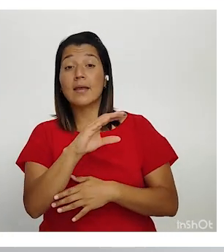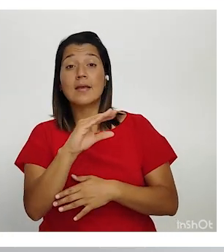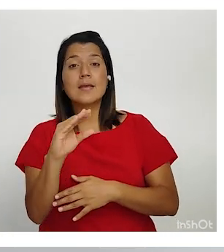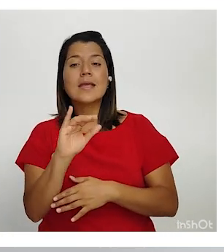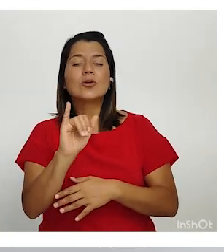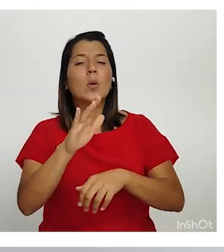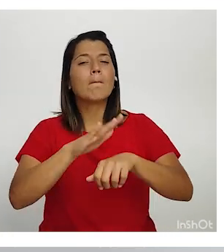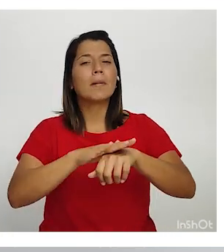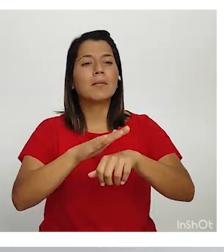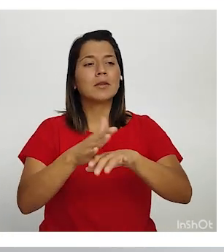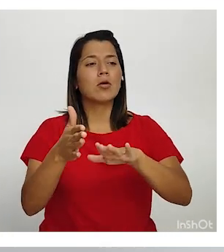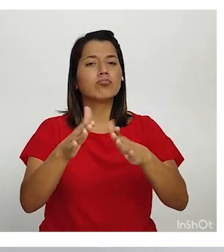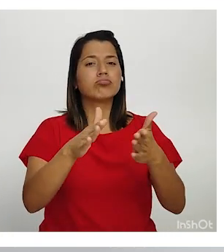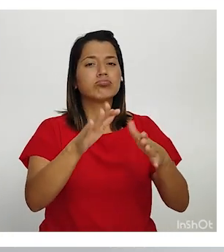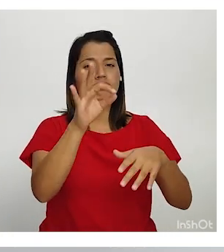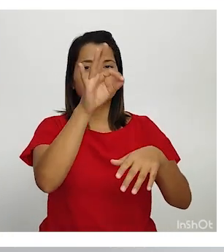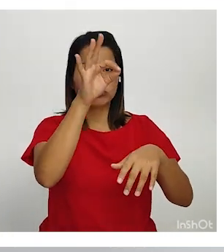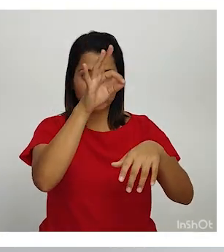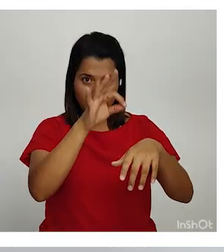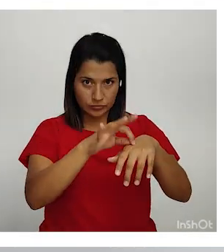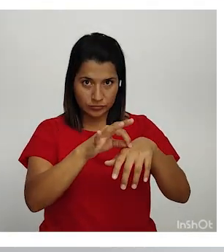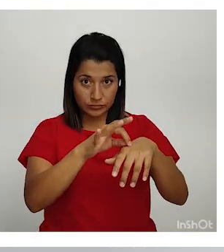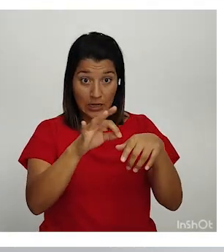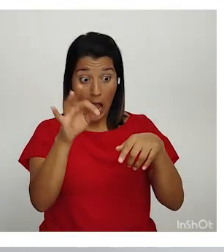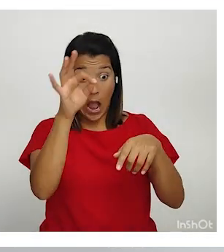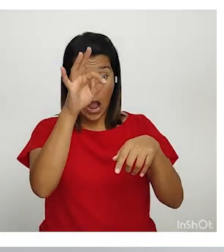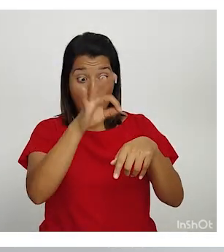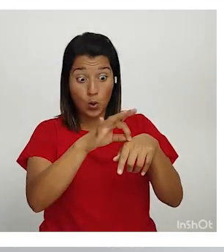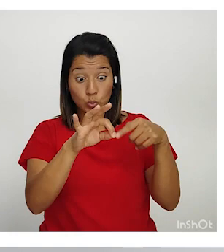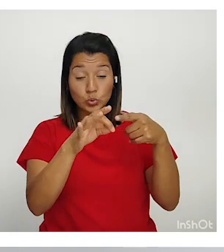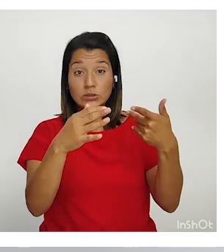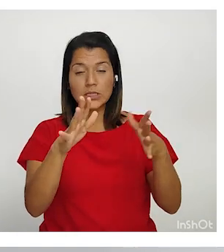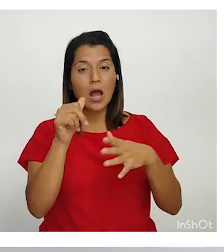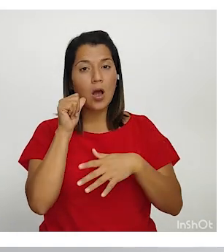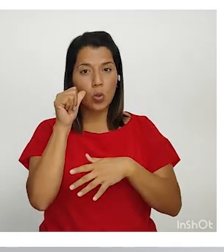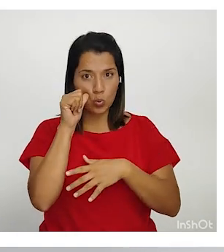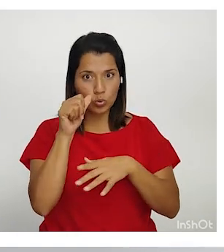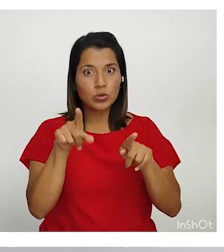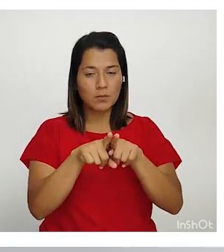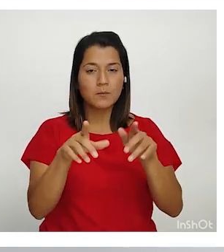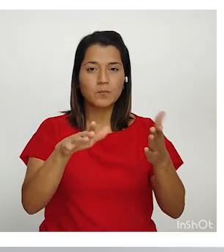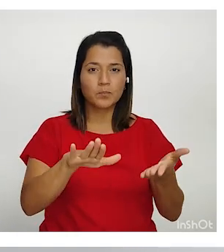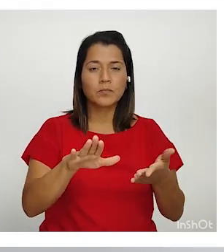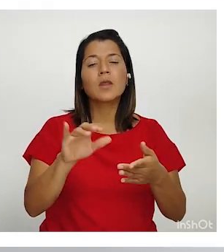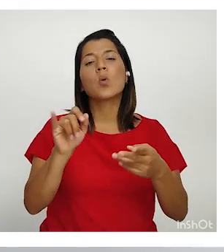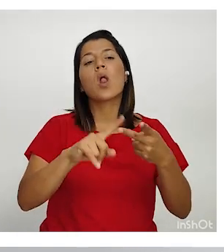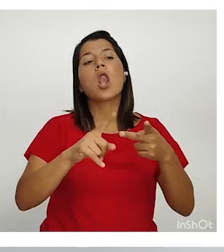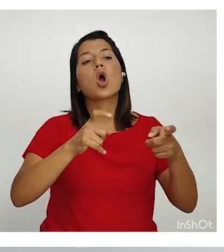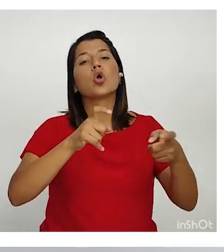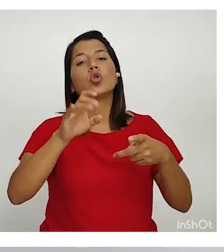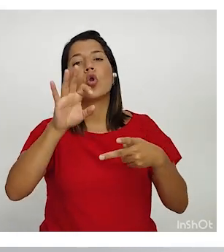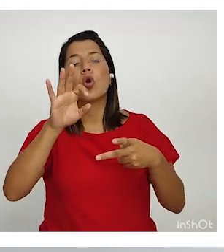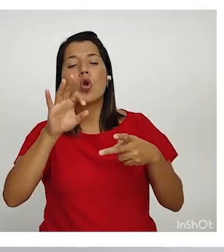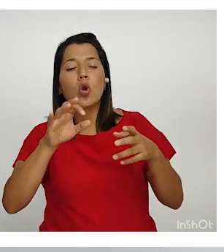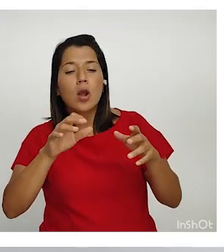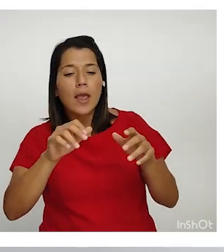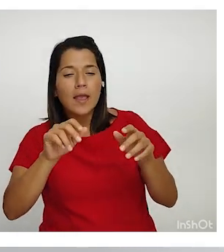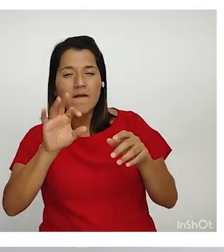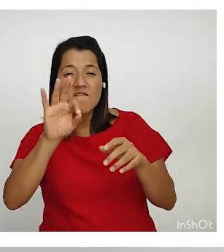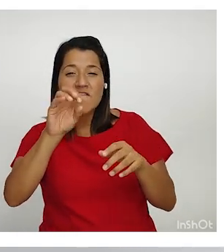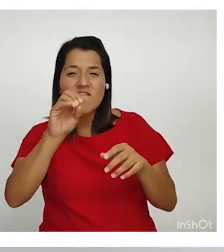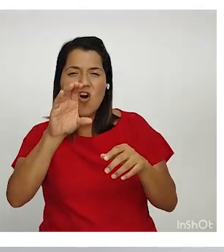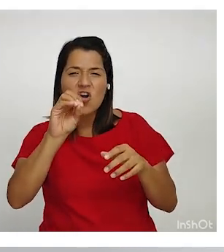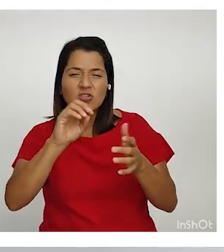que atacan los mosquitos en formas adultas. Como te mencioné, tenemos el control de los focos, que son los criaderos que nos